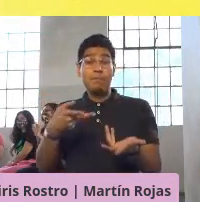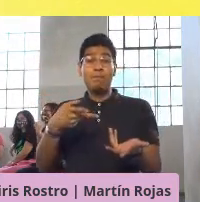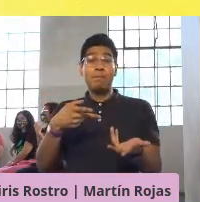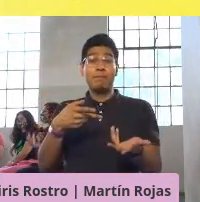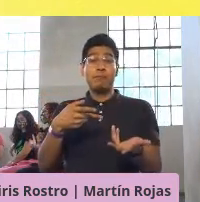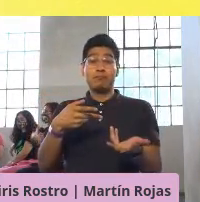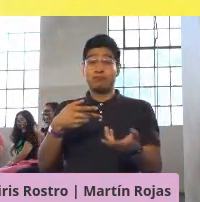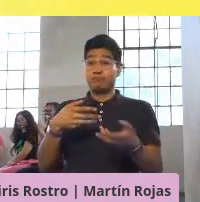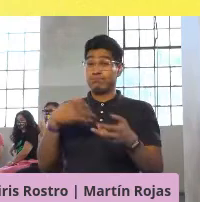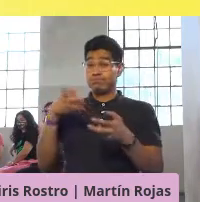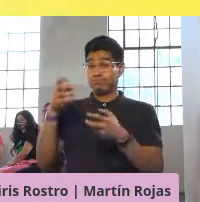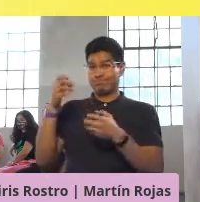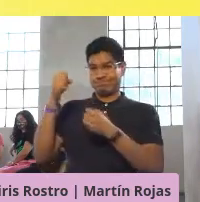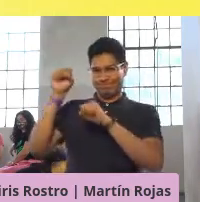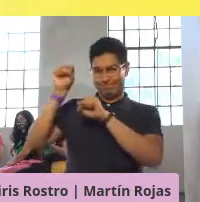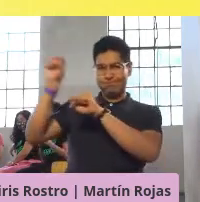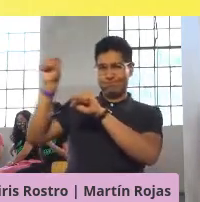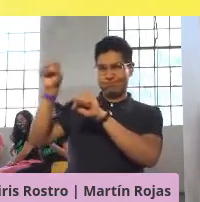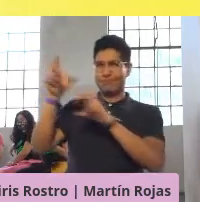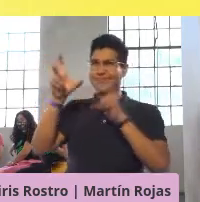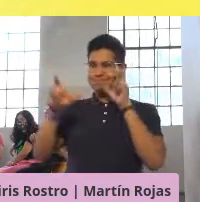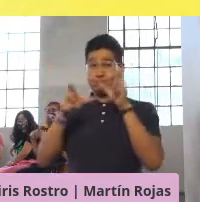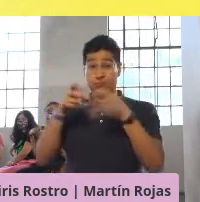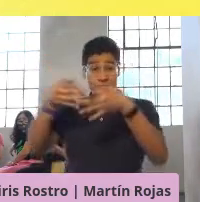pero no ese activismo como